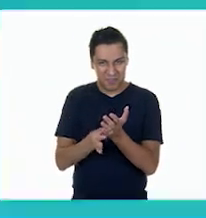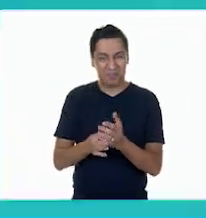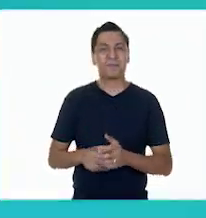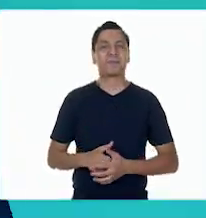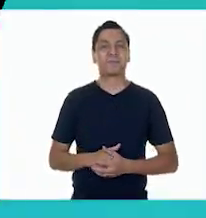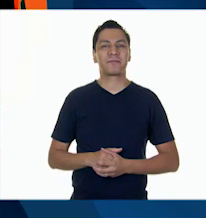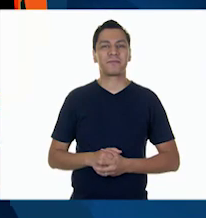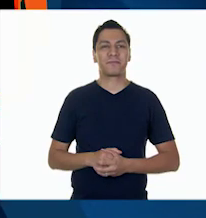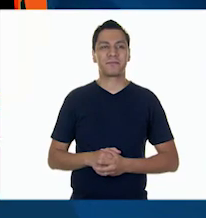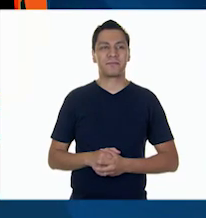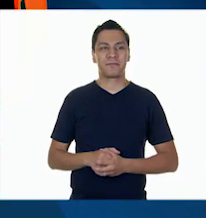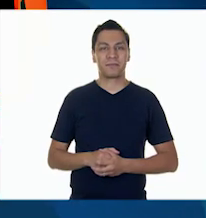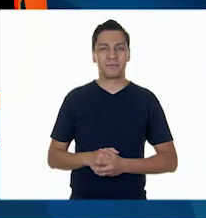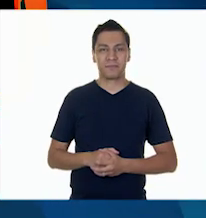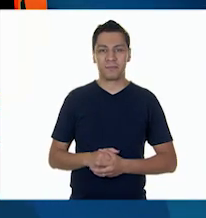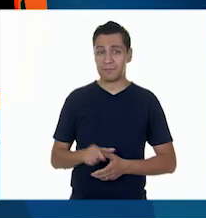oído.